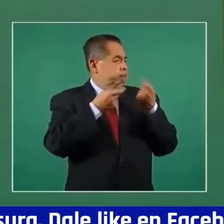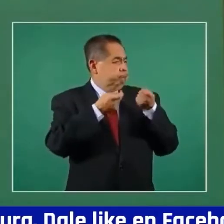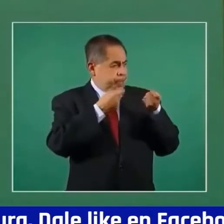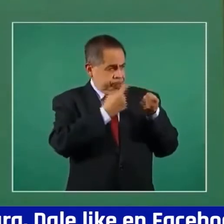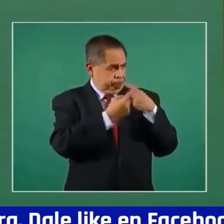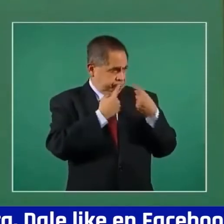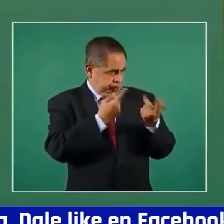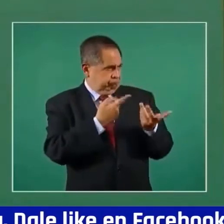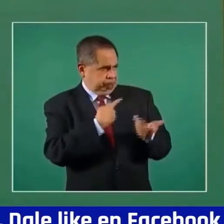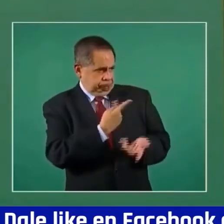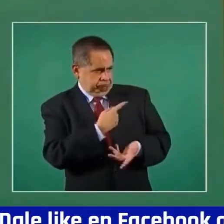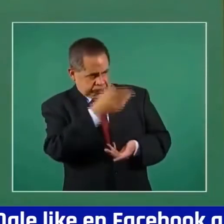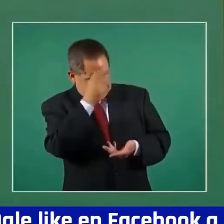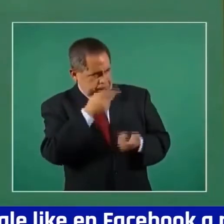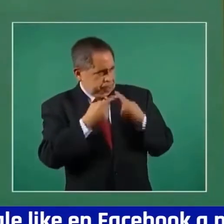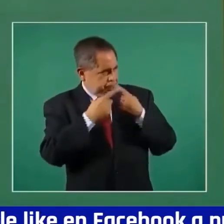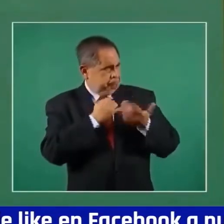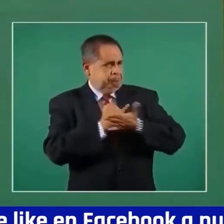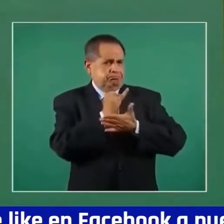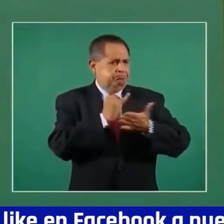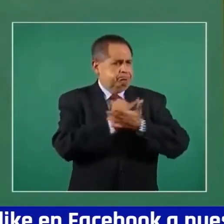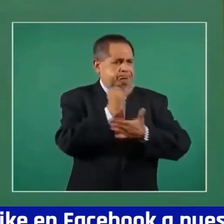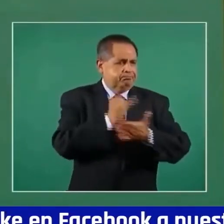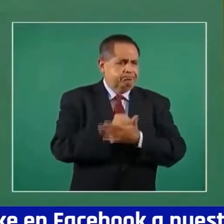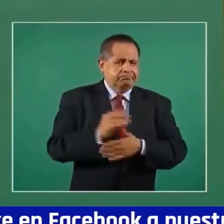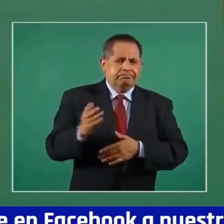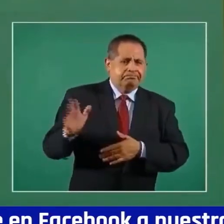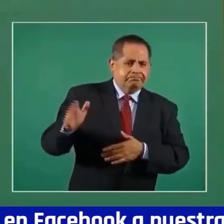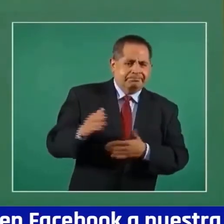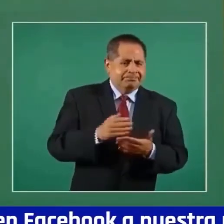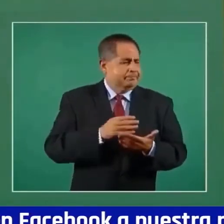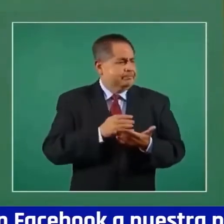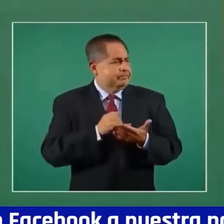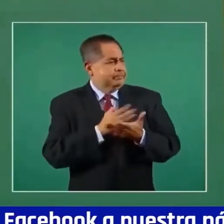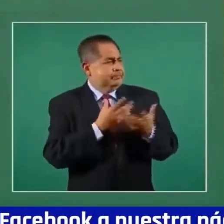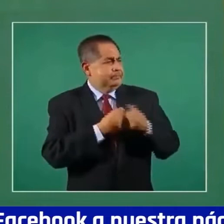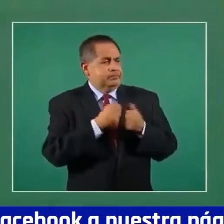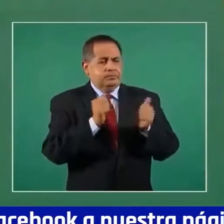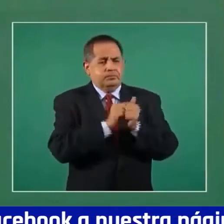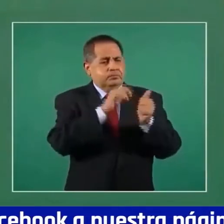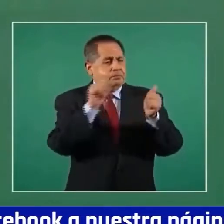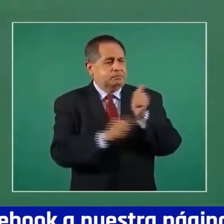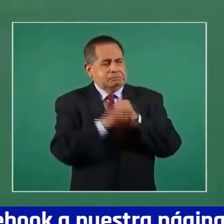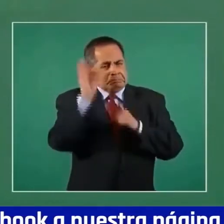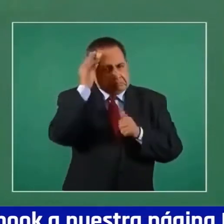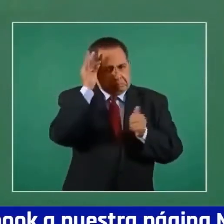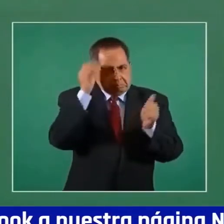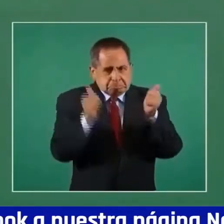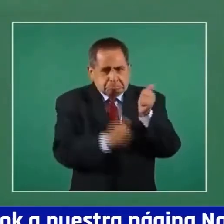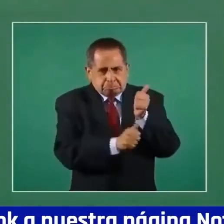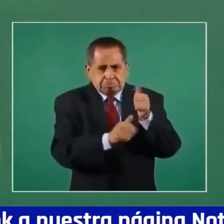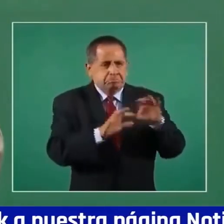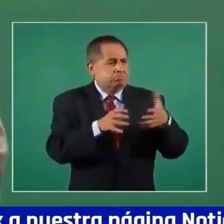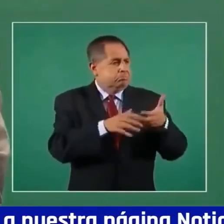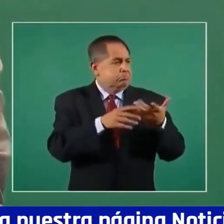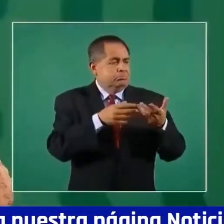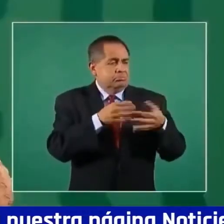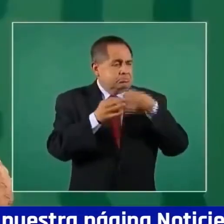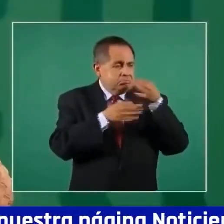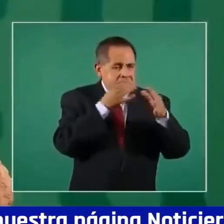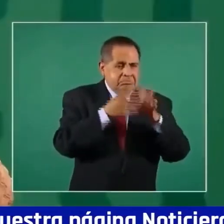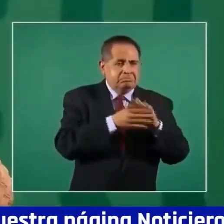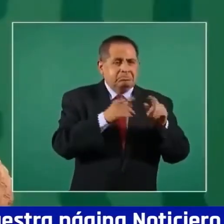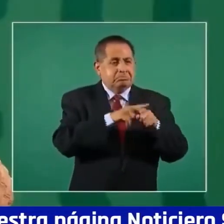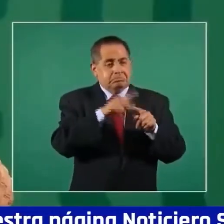potentados los que deciden con sus achichincles, sus voceros,